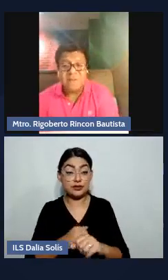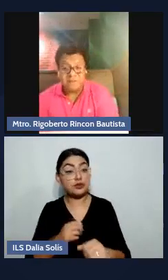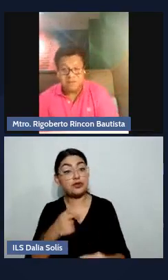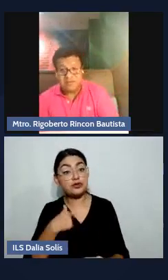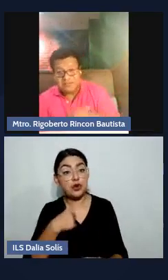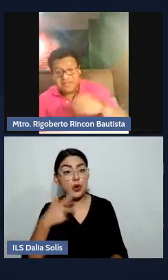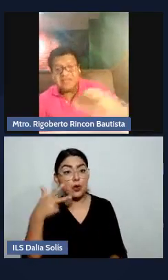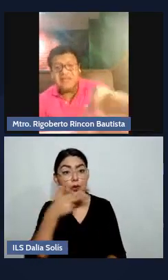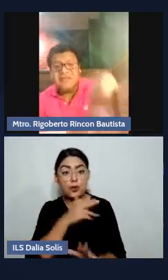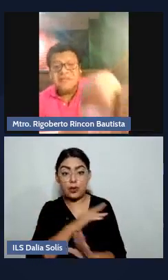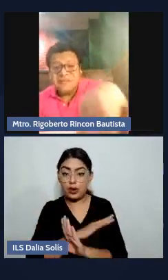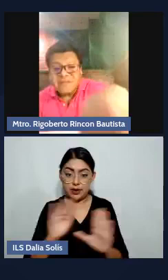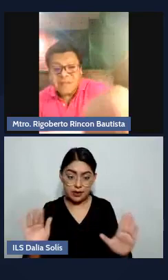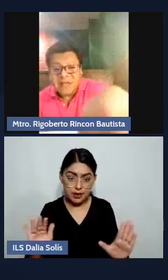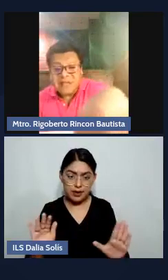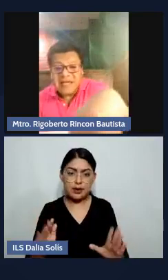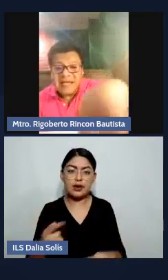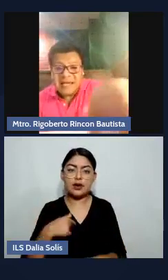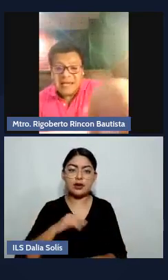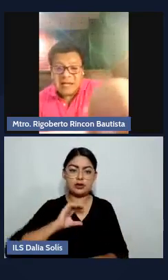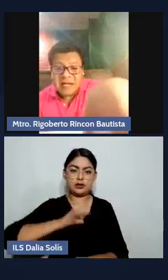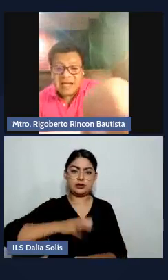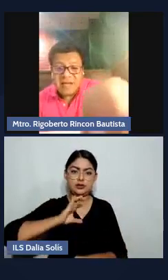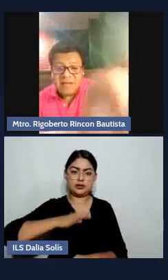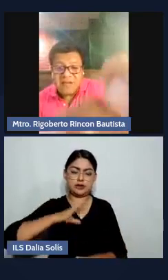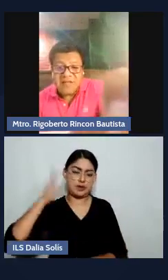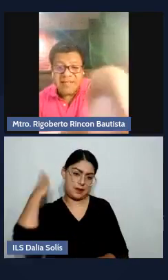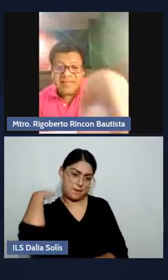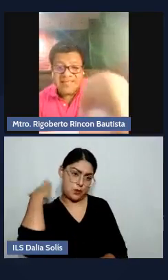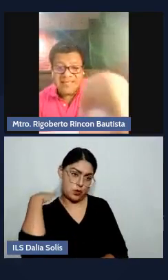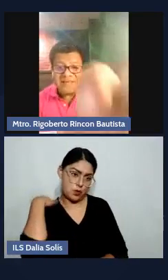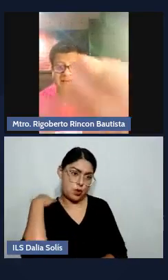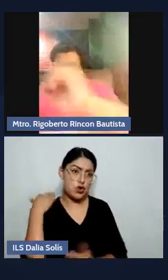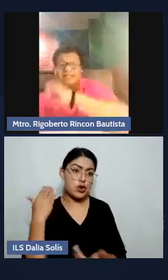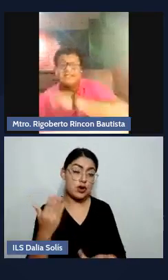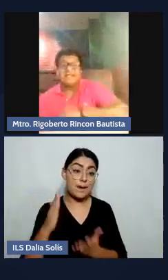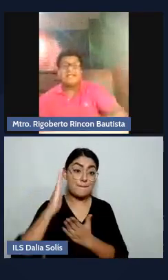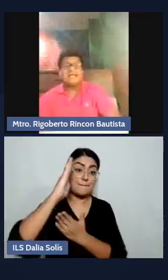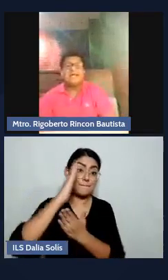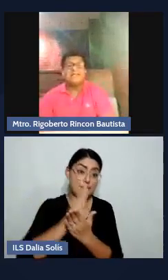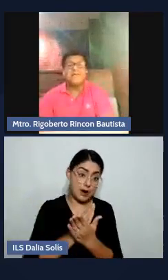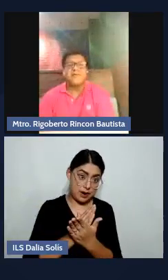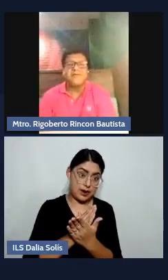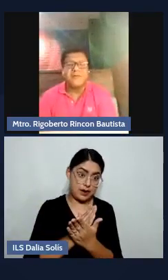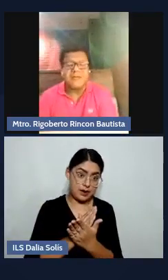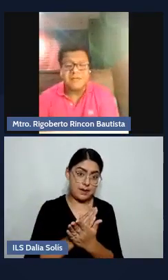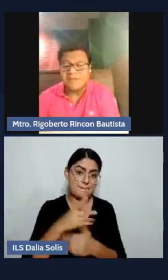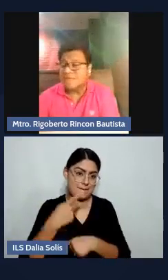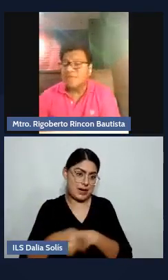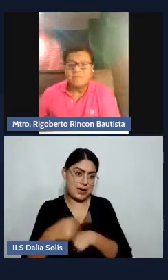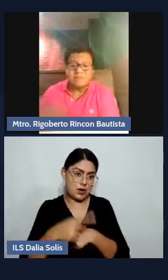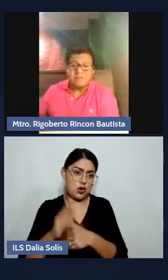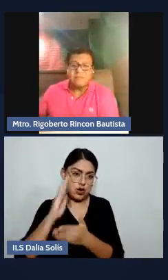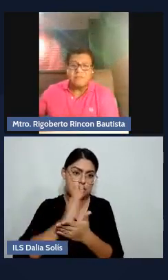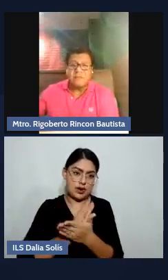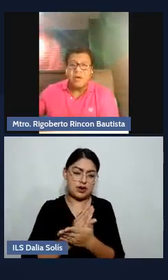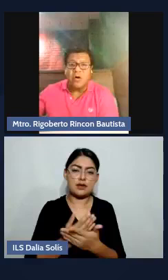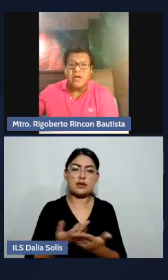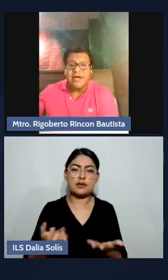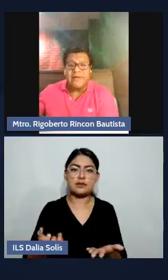50% en el momento en el que se debe de presentar. Cambio, por favor. Ok.